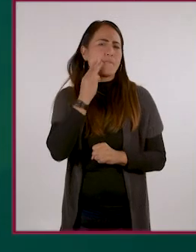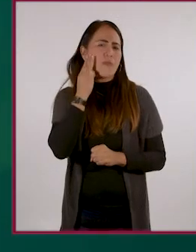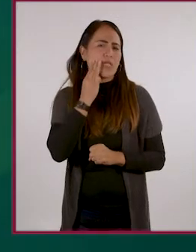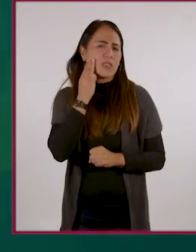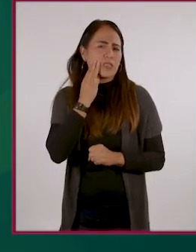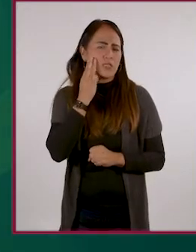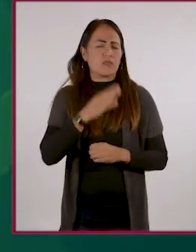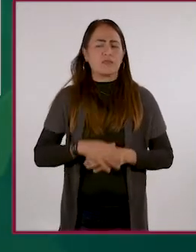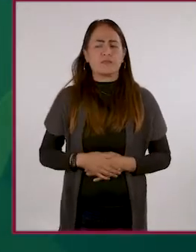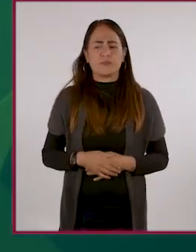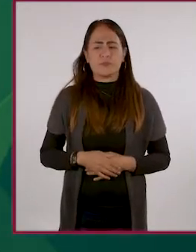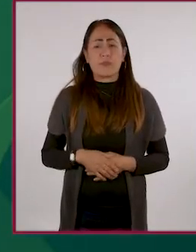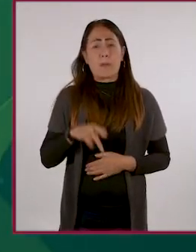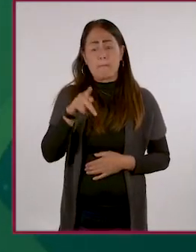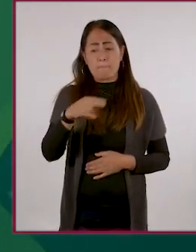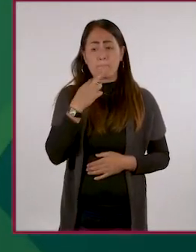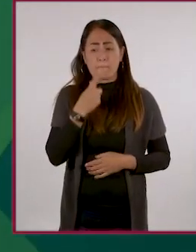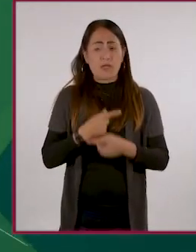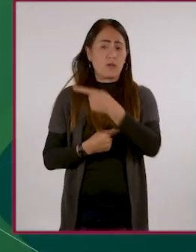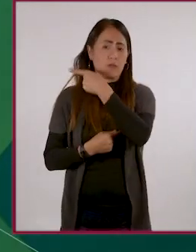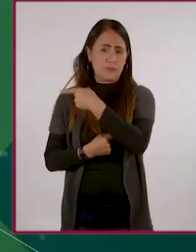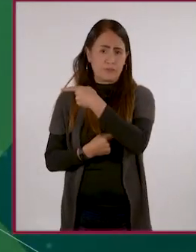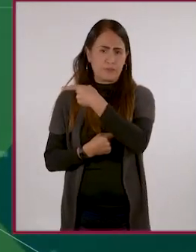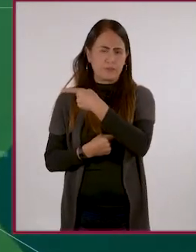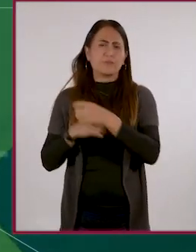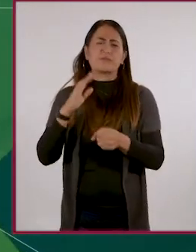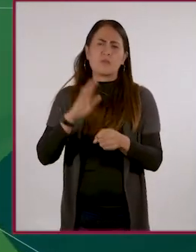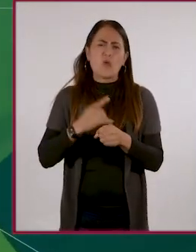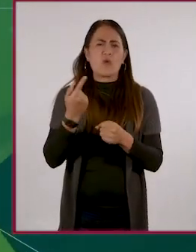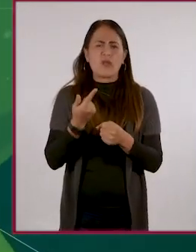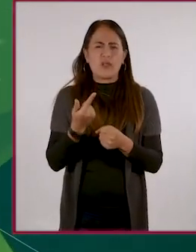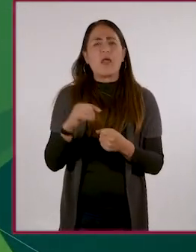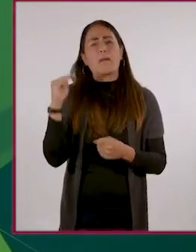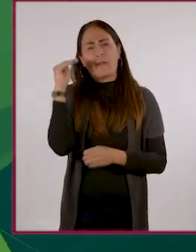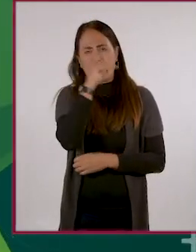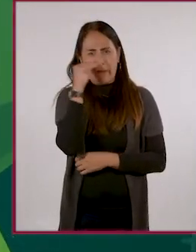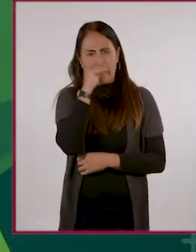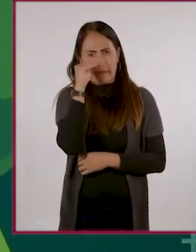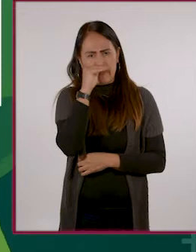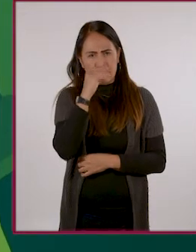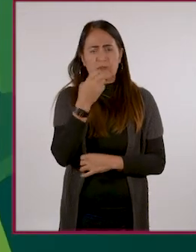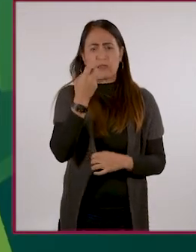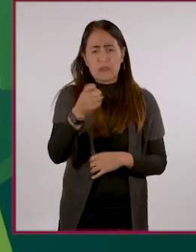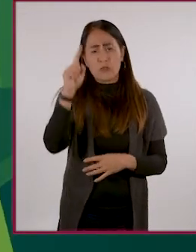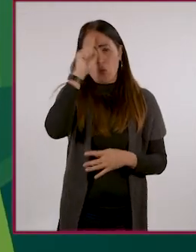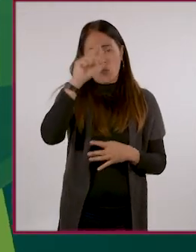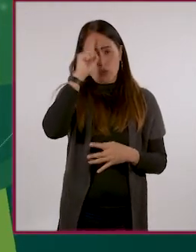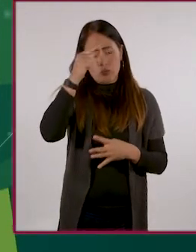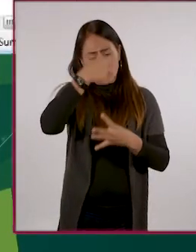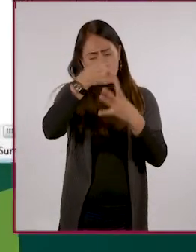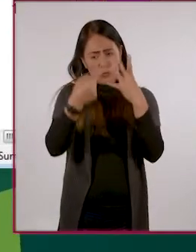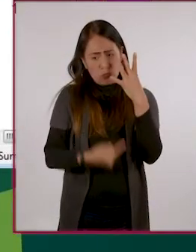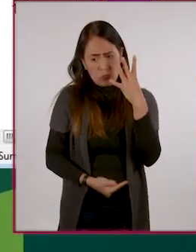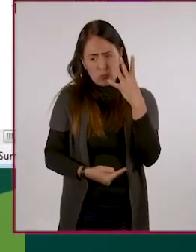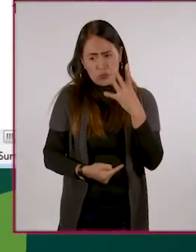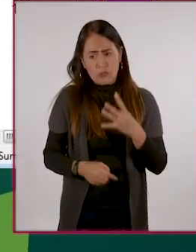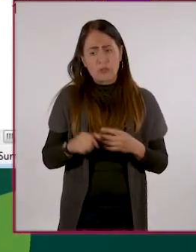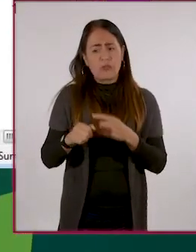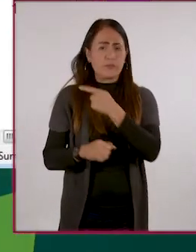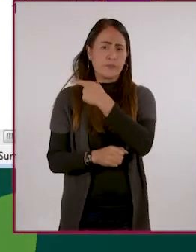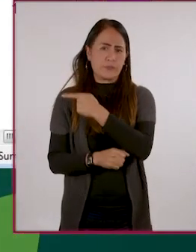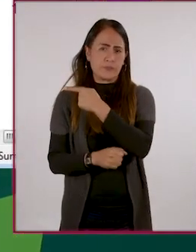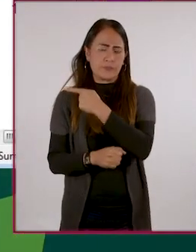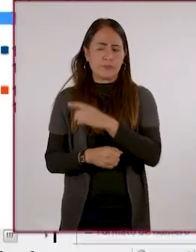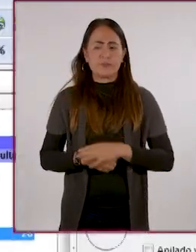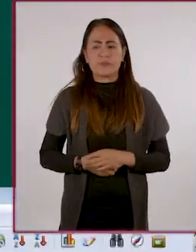La mejor alternativa a considerar es el software libre porque es gratuito. Entre los más recomendables se encuentran